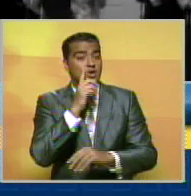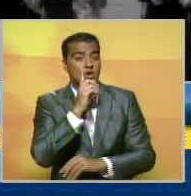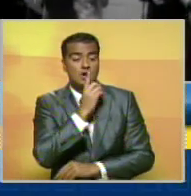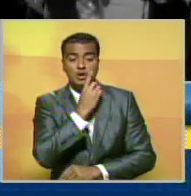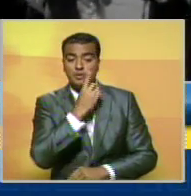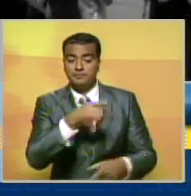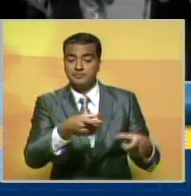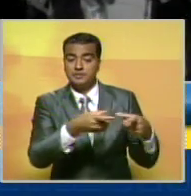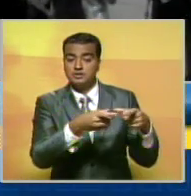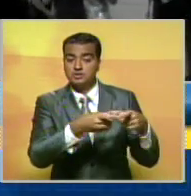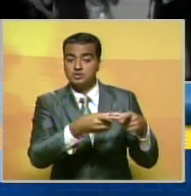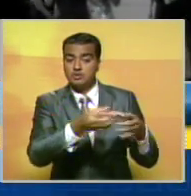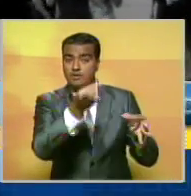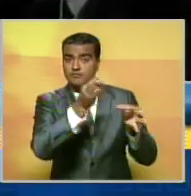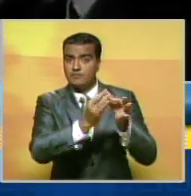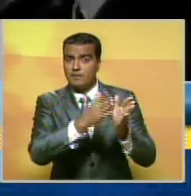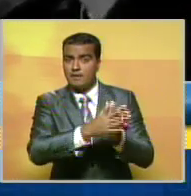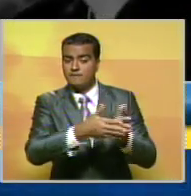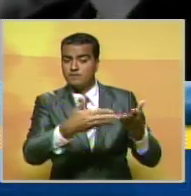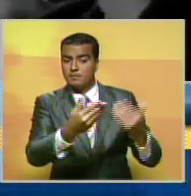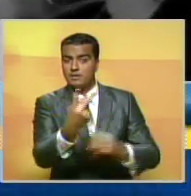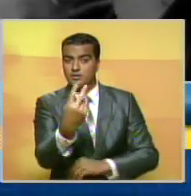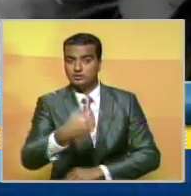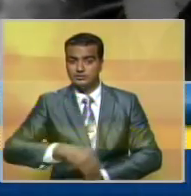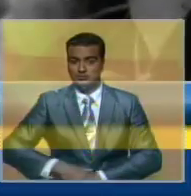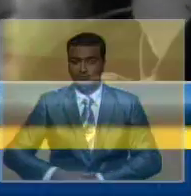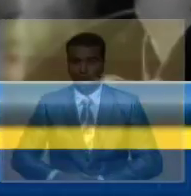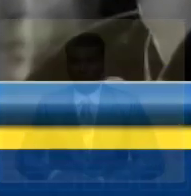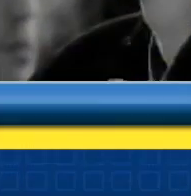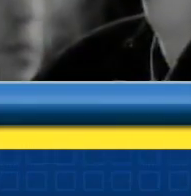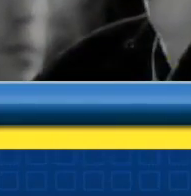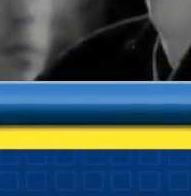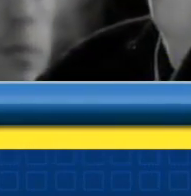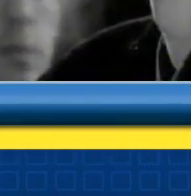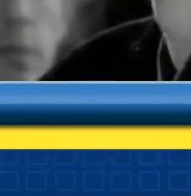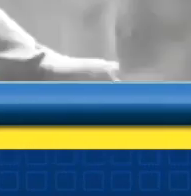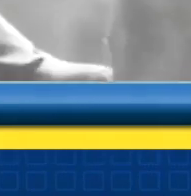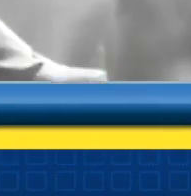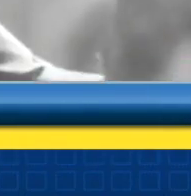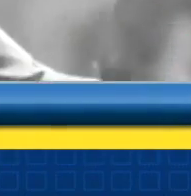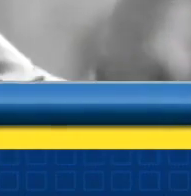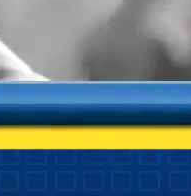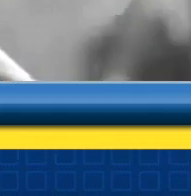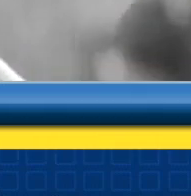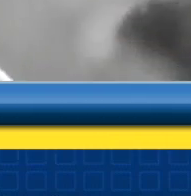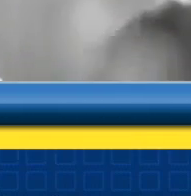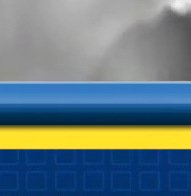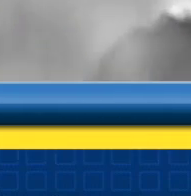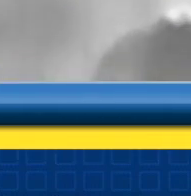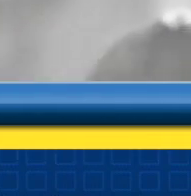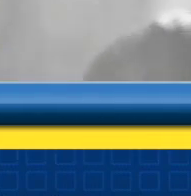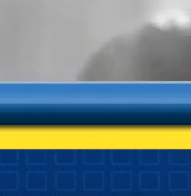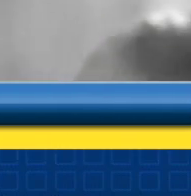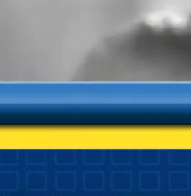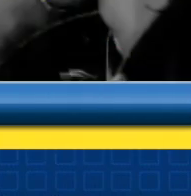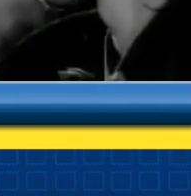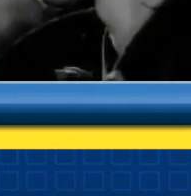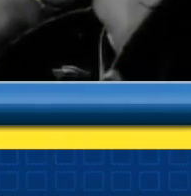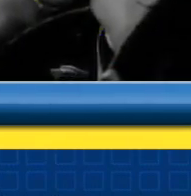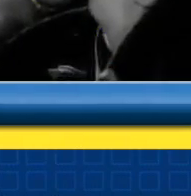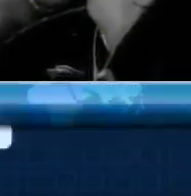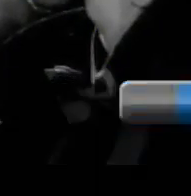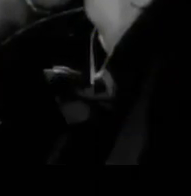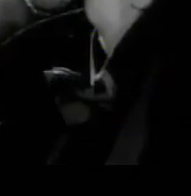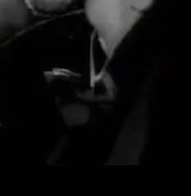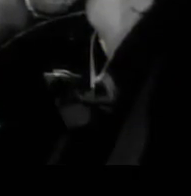disco Fórmula Volumen 2. Si te invito a una copa y me acerco a tu boca, si te robo un